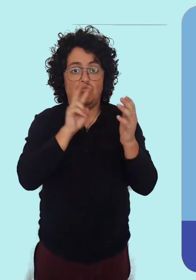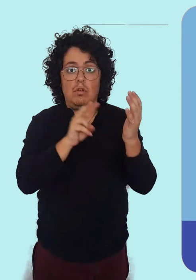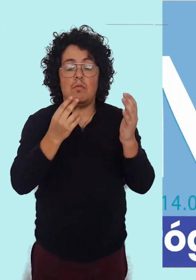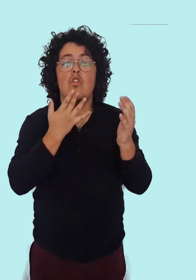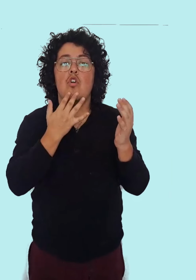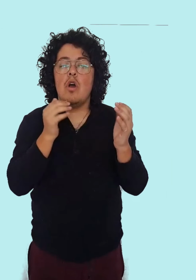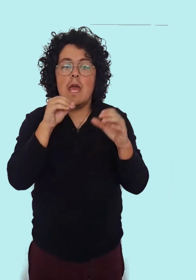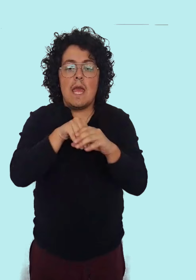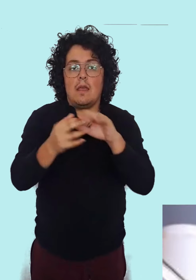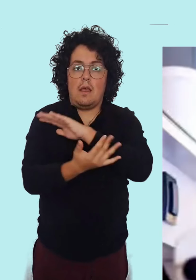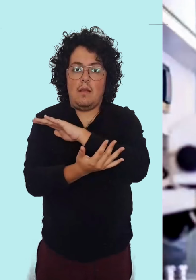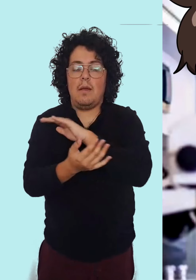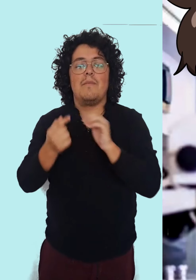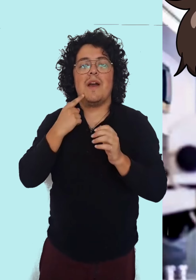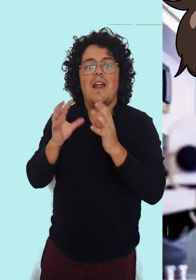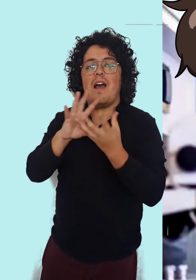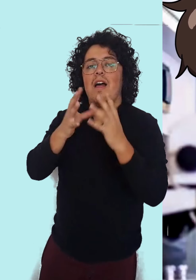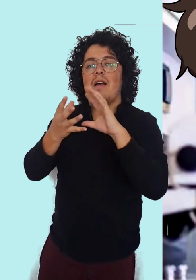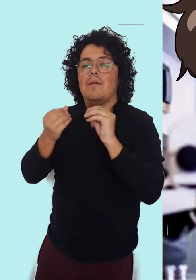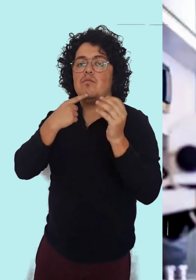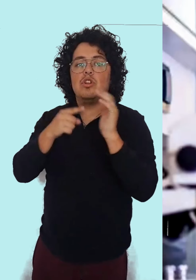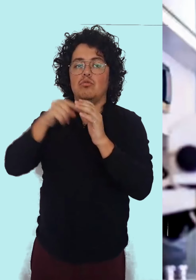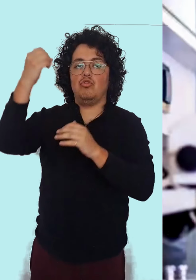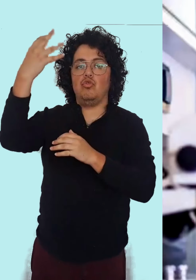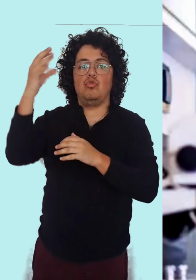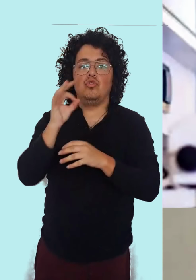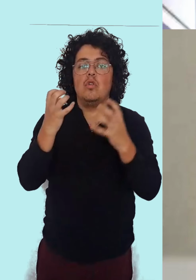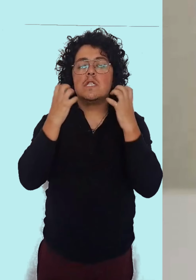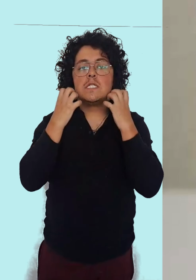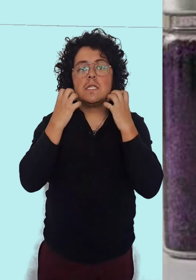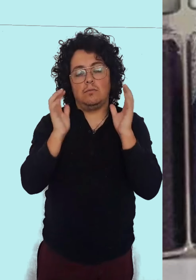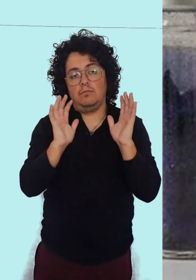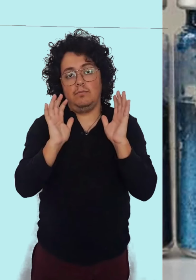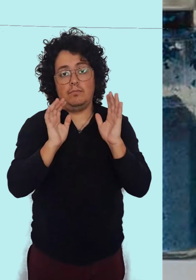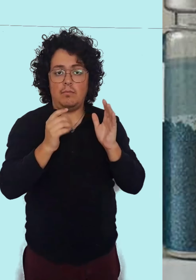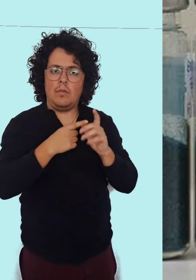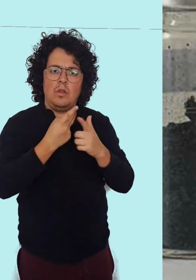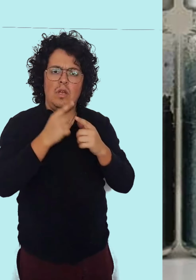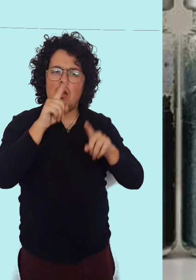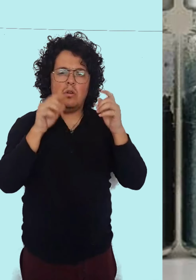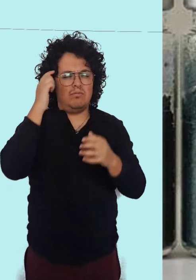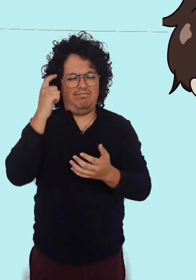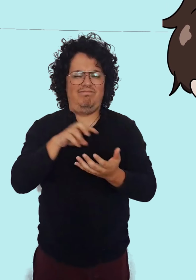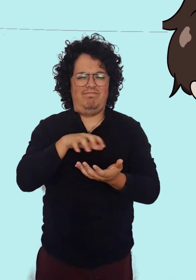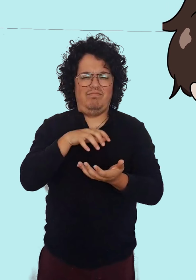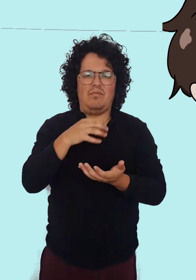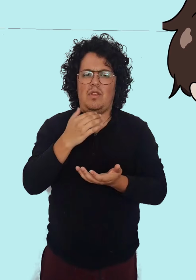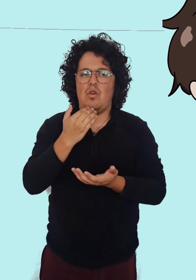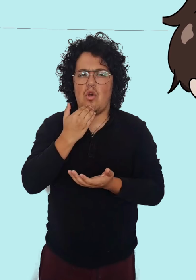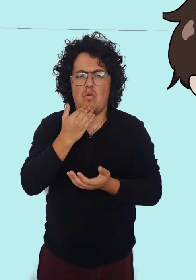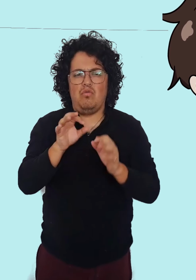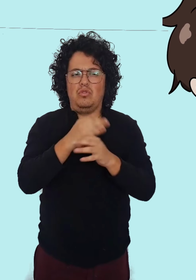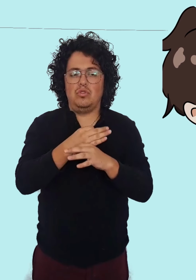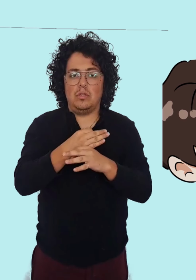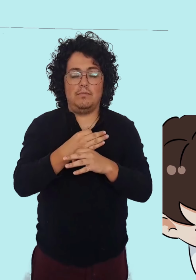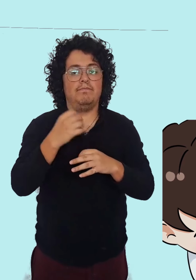nitrógeno. Además, posibilita la observación directa de la formación de pigmentos algales, lo que ofrece información sobre su adaptación a